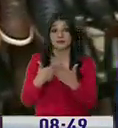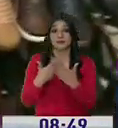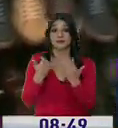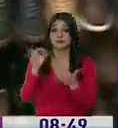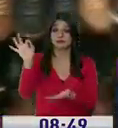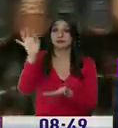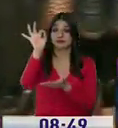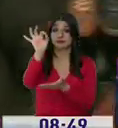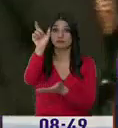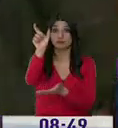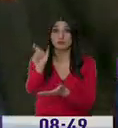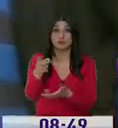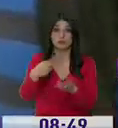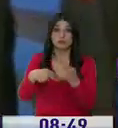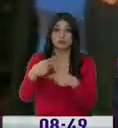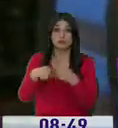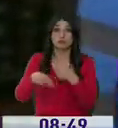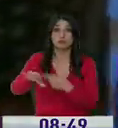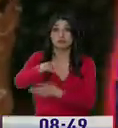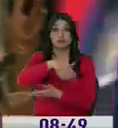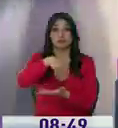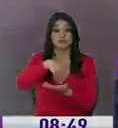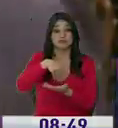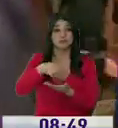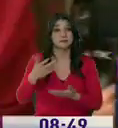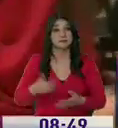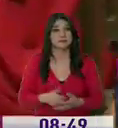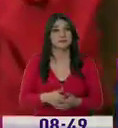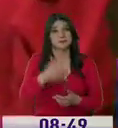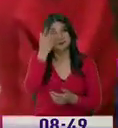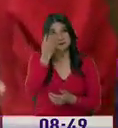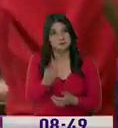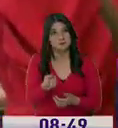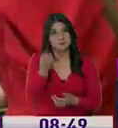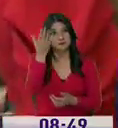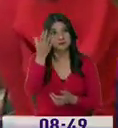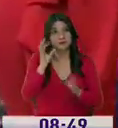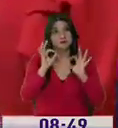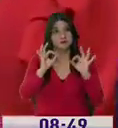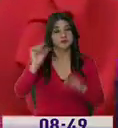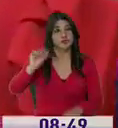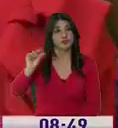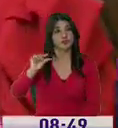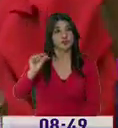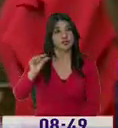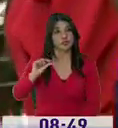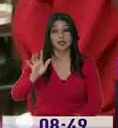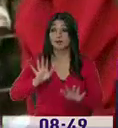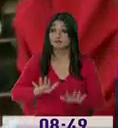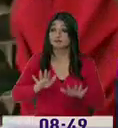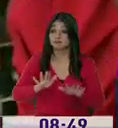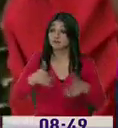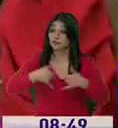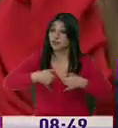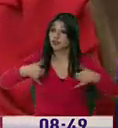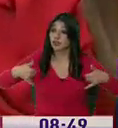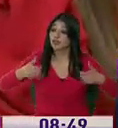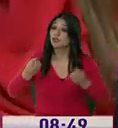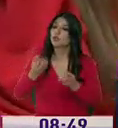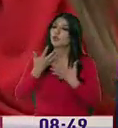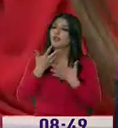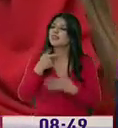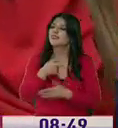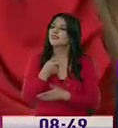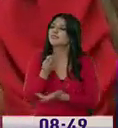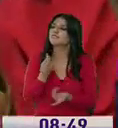también con uno de los comerciantes del centro. Mi señor, muy buenos días. Muy buenos días, grandes señor. Ofertas en este que es su local. Cuéntenos qué es lo